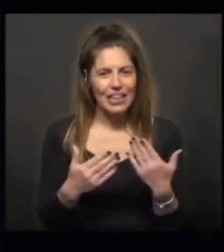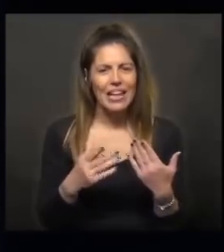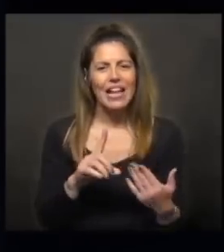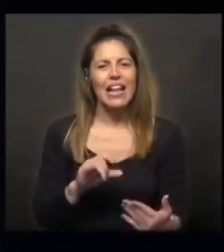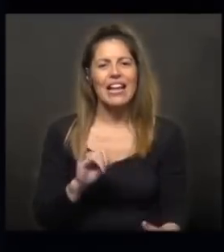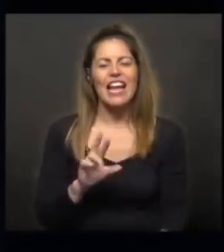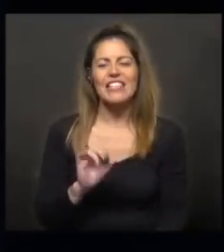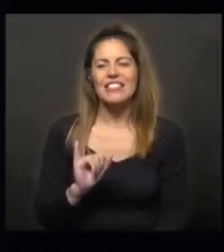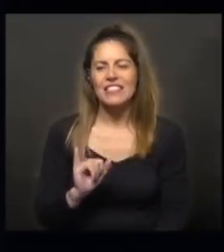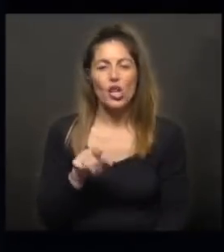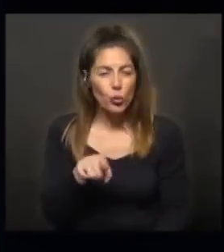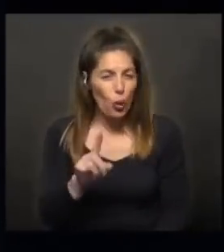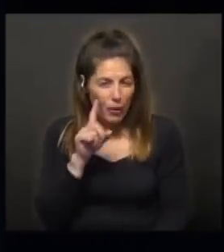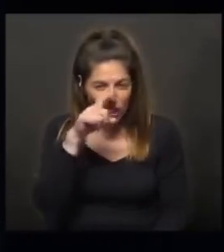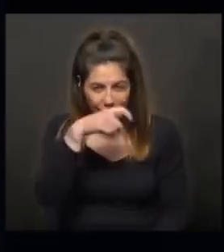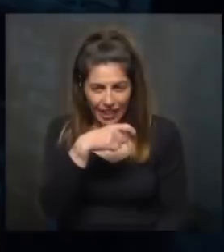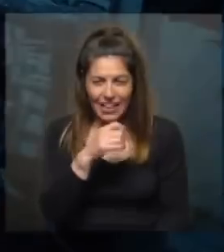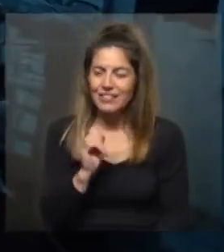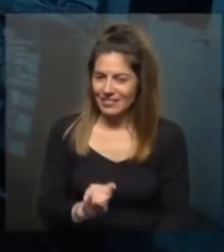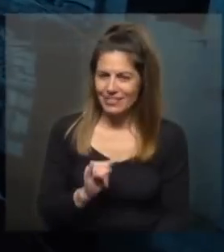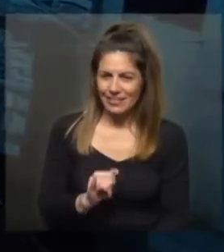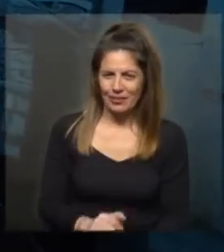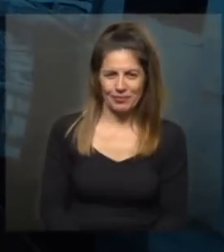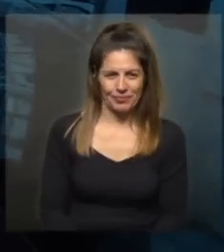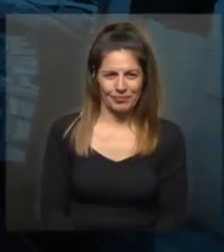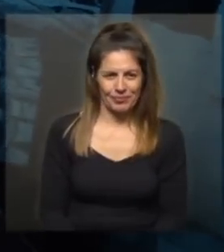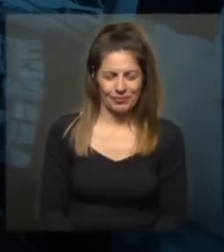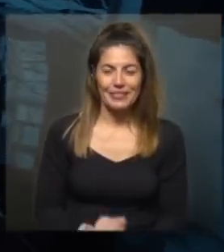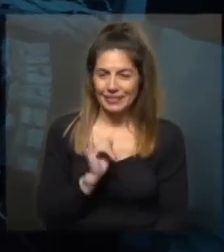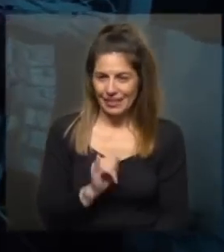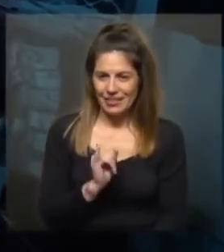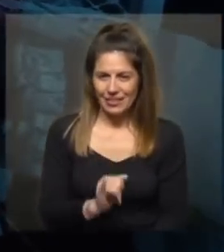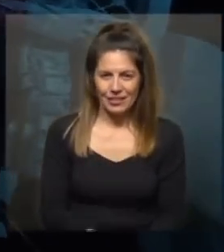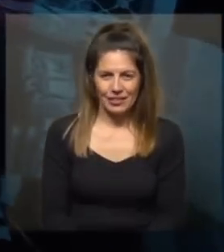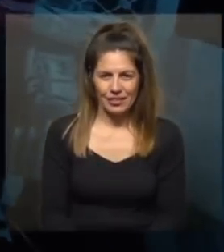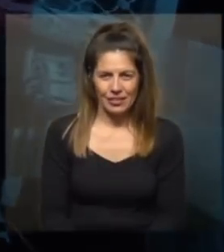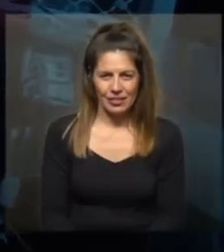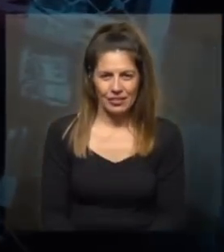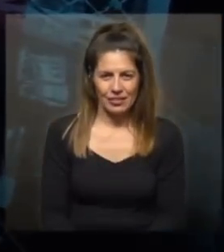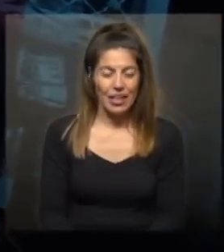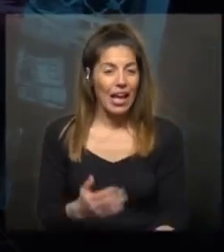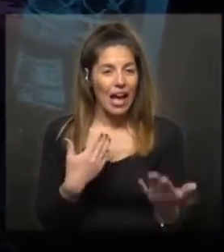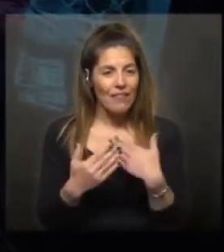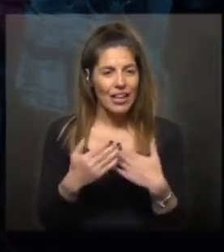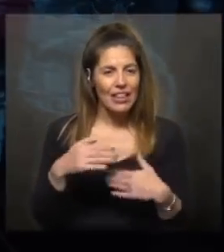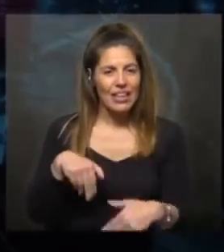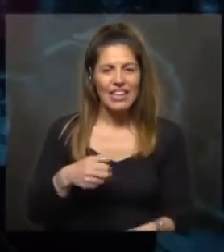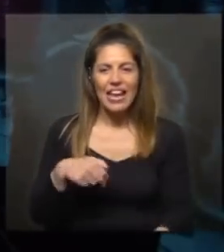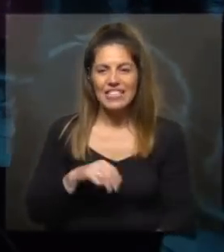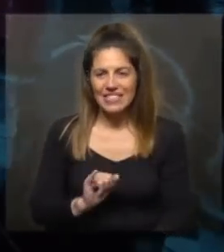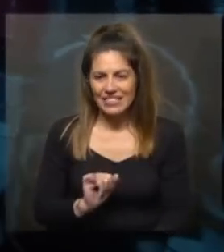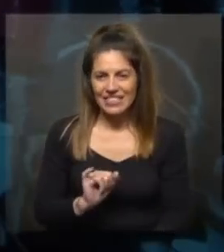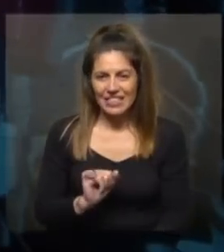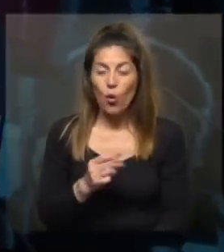el primero chucha montoyana bien este y hablaste Ignacio Barceló es una